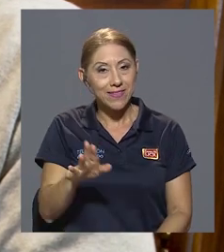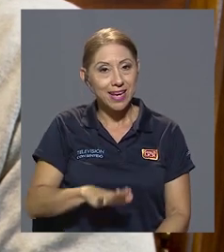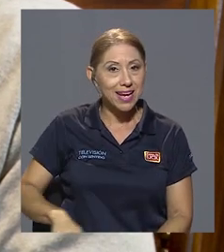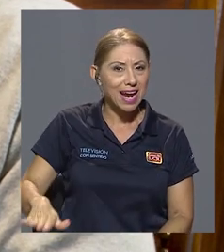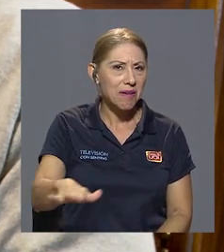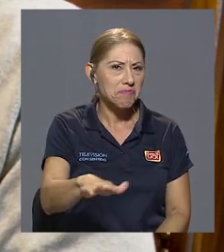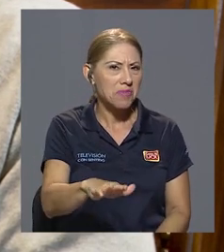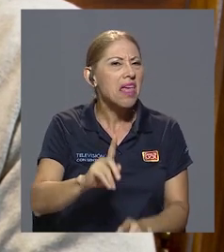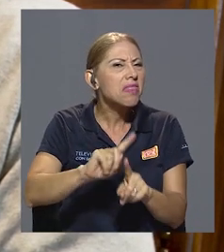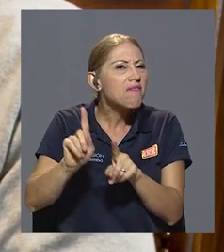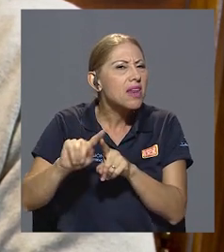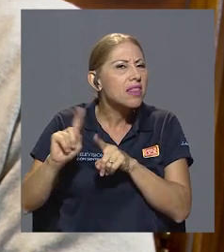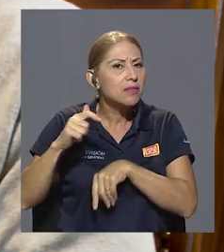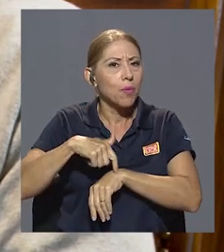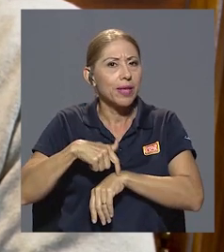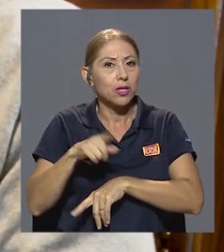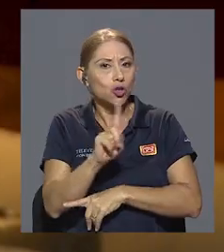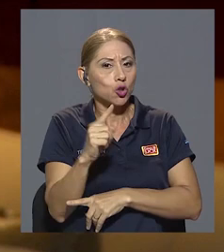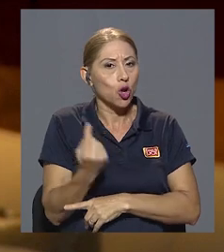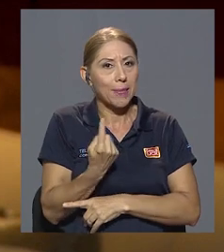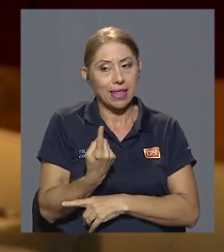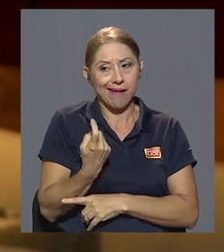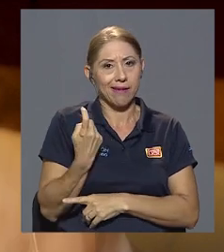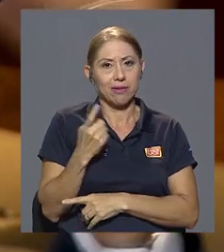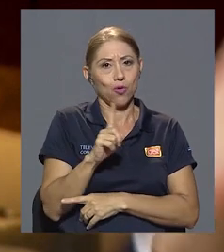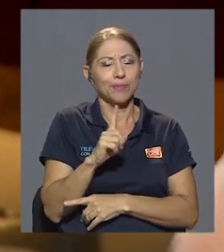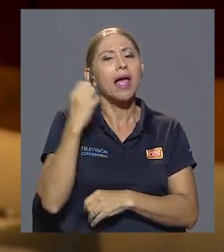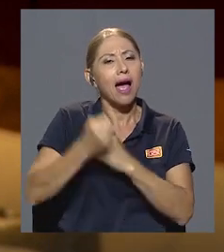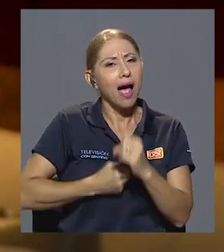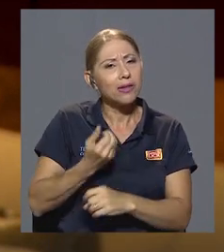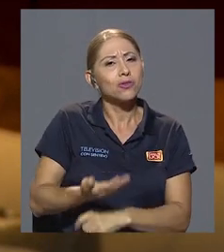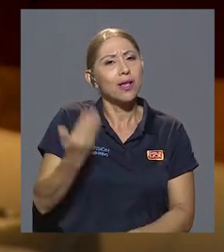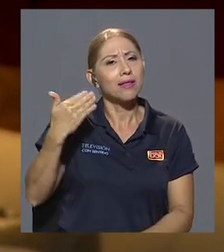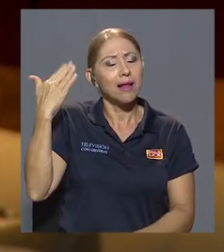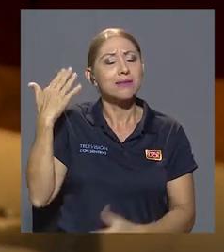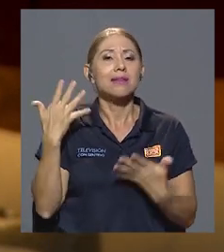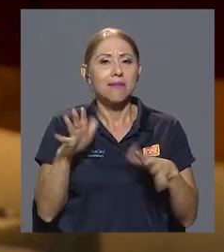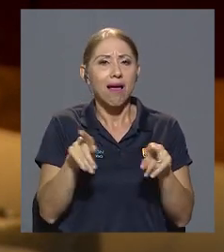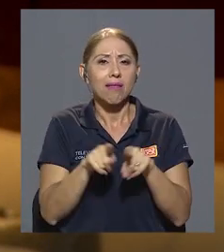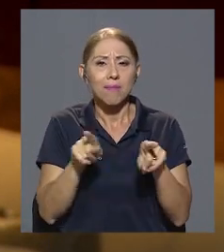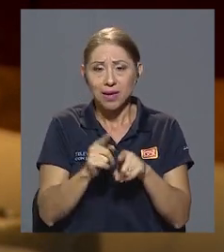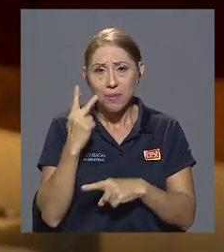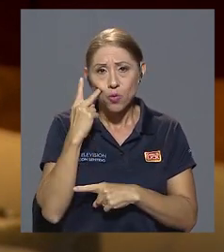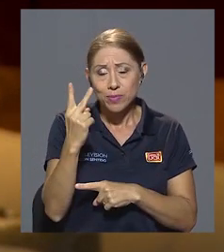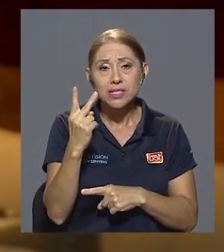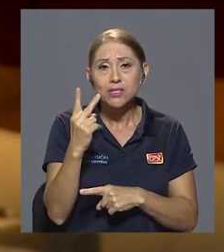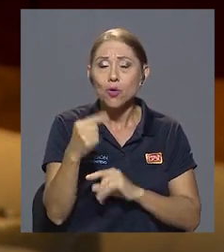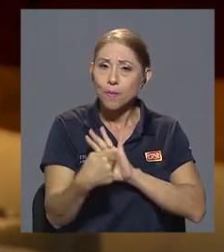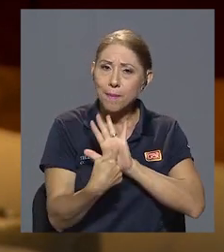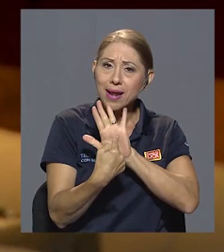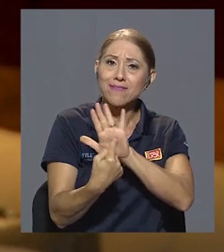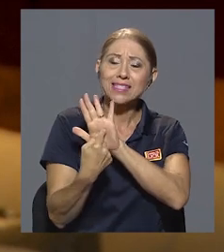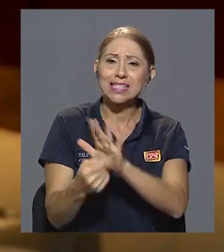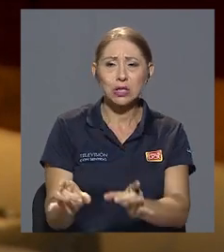hemos en diferentes momentos no solo recientemente sino en años atrás hemos visto también manifestaciones